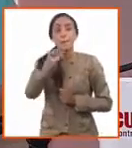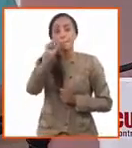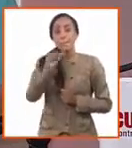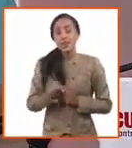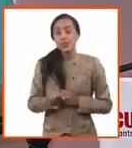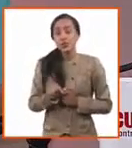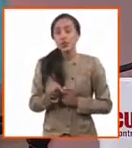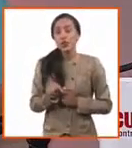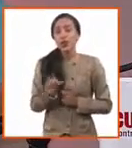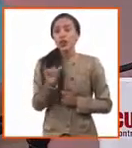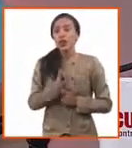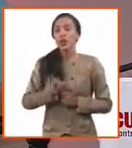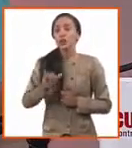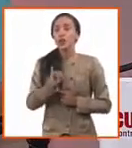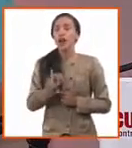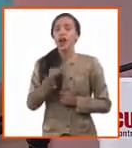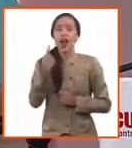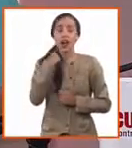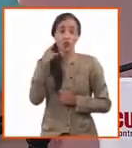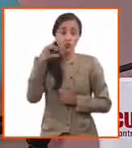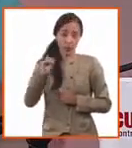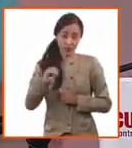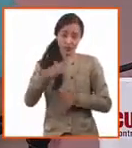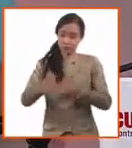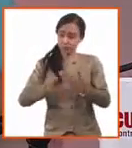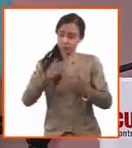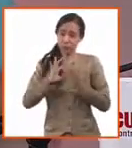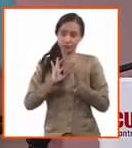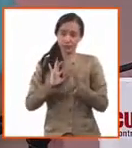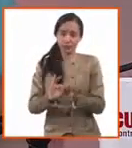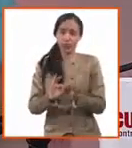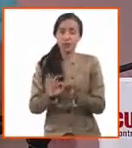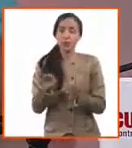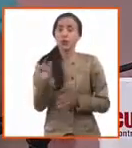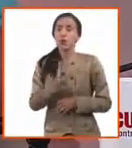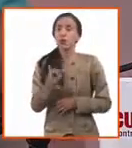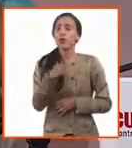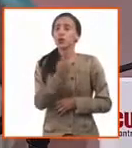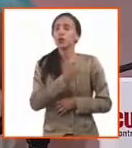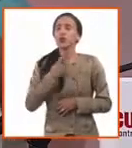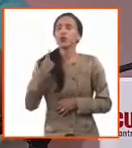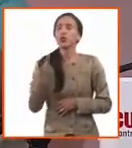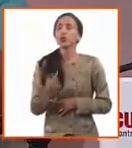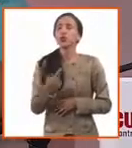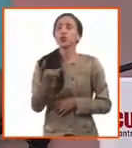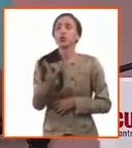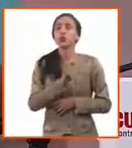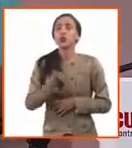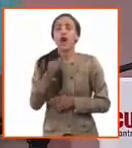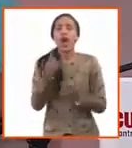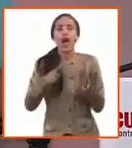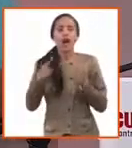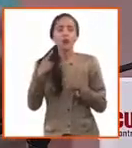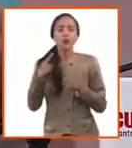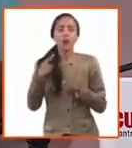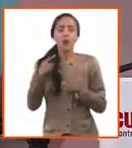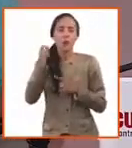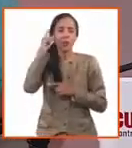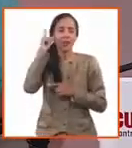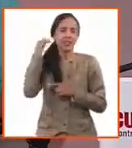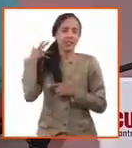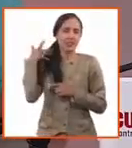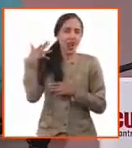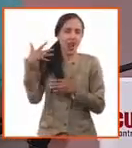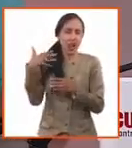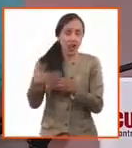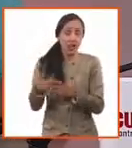situación la crisis de los 90 indiscutiblemente establecemos un correlato que se acumula en lo que estamos en las situaciones